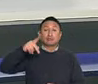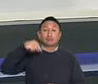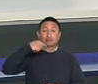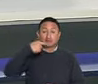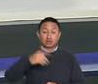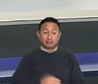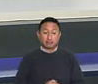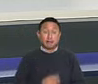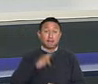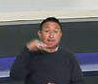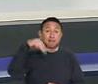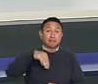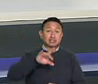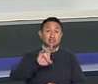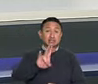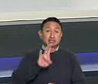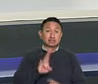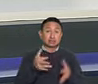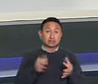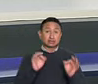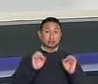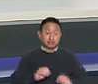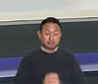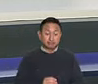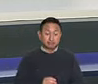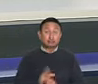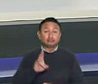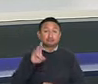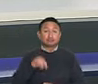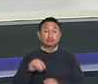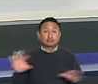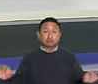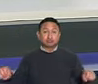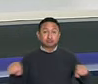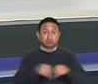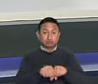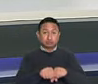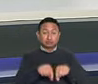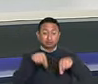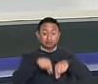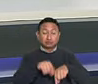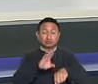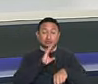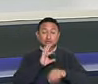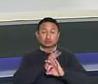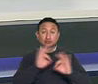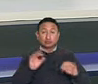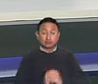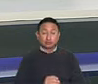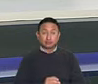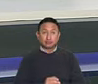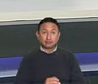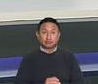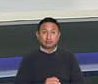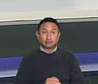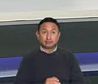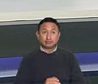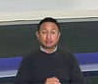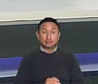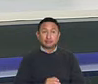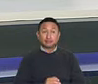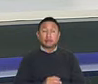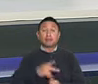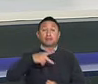que desde este martes 7 de febrero ejecutará la 7ª interconexión de la línea de conducción La Guguillo, que atraviesa